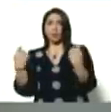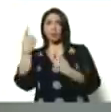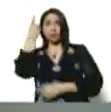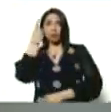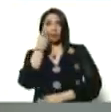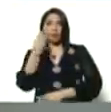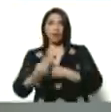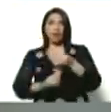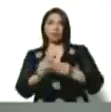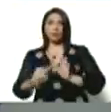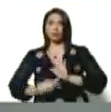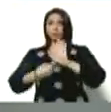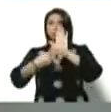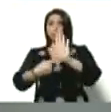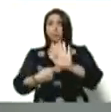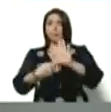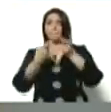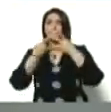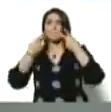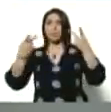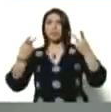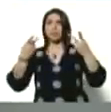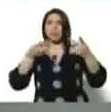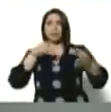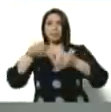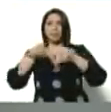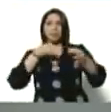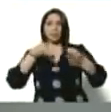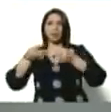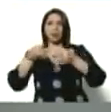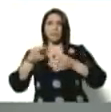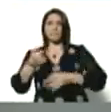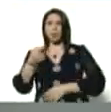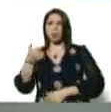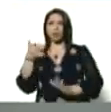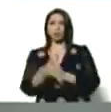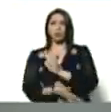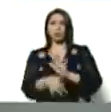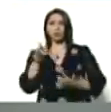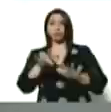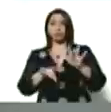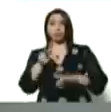realizar una presentación a la prensa para explicar un poco la operatividad de la plataforma digital